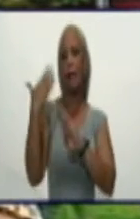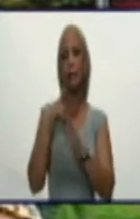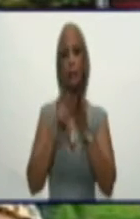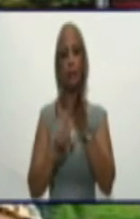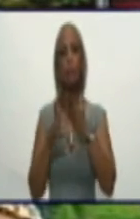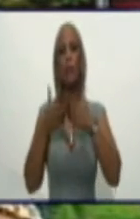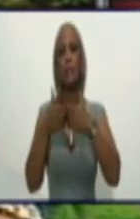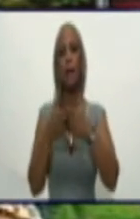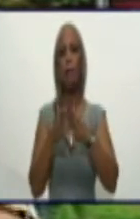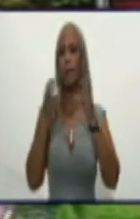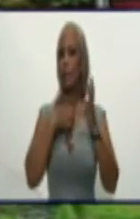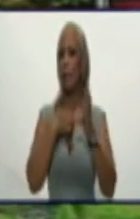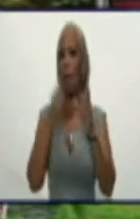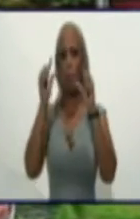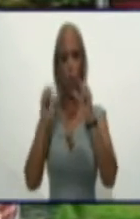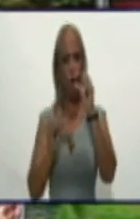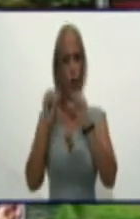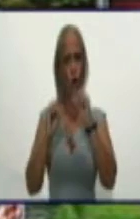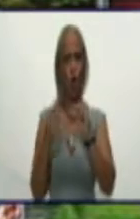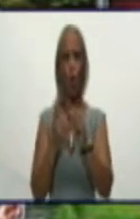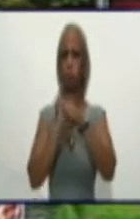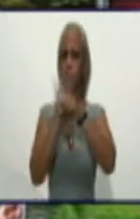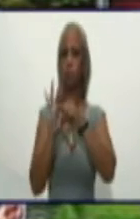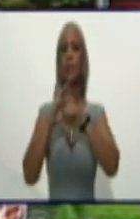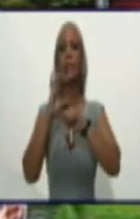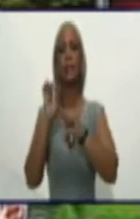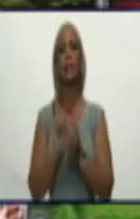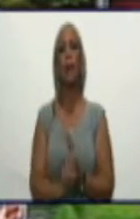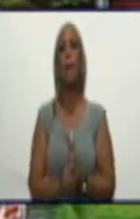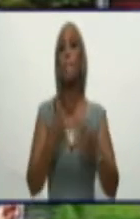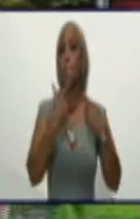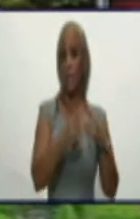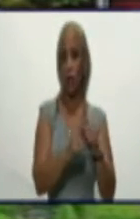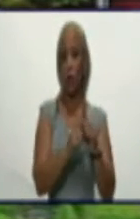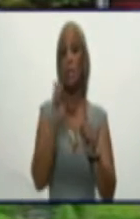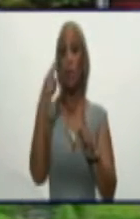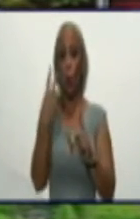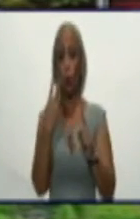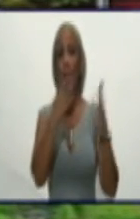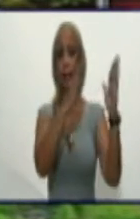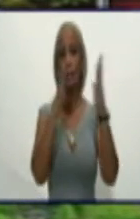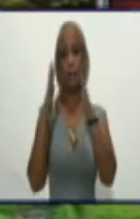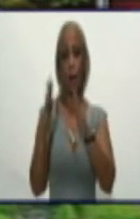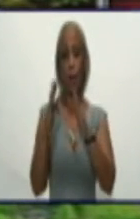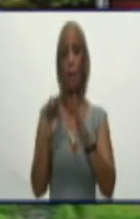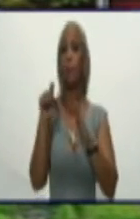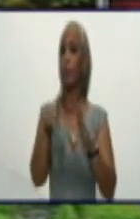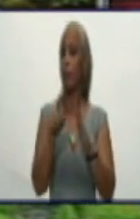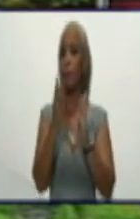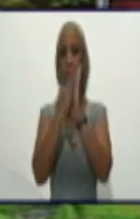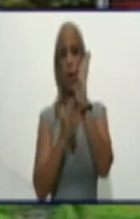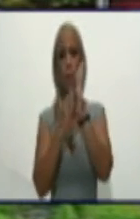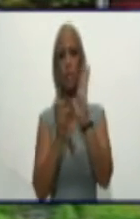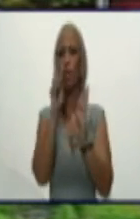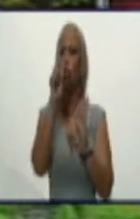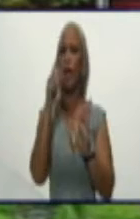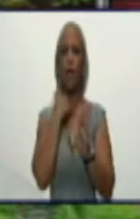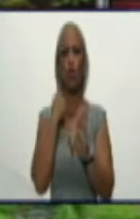estuvo aportando al país. Una segunda etapa, primeros meses de este año, 2021, en el